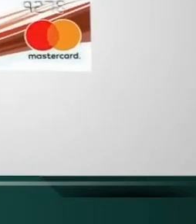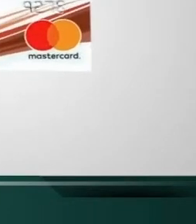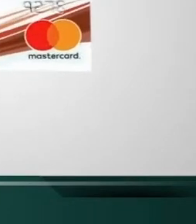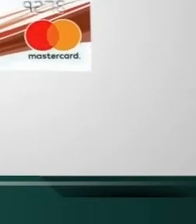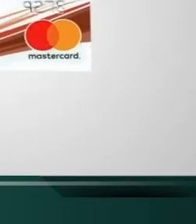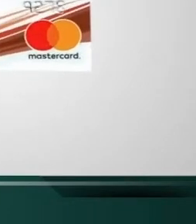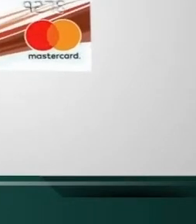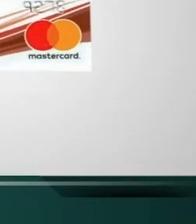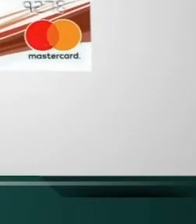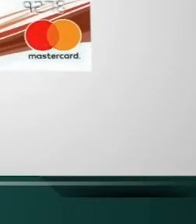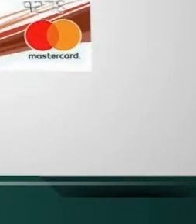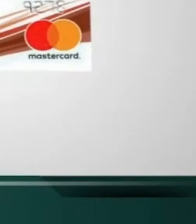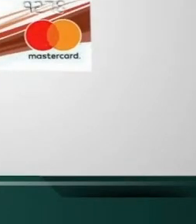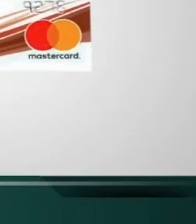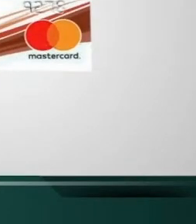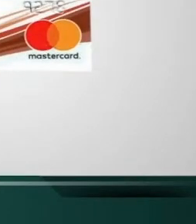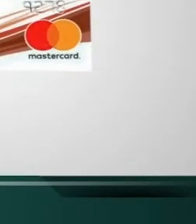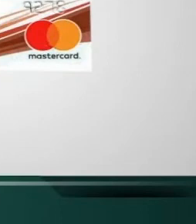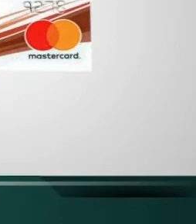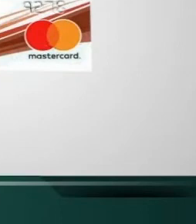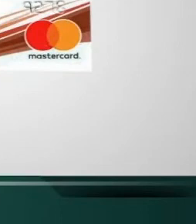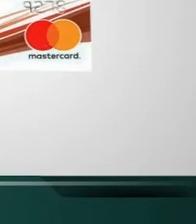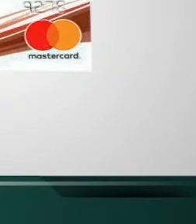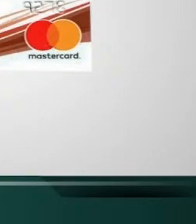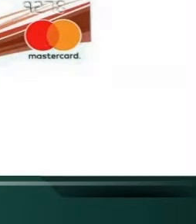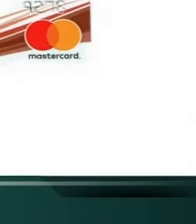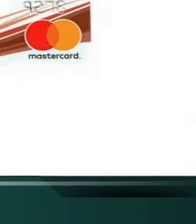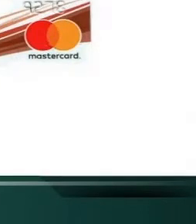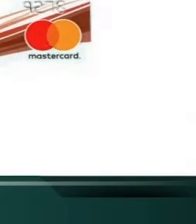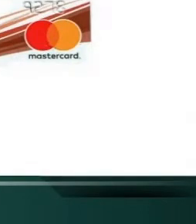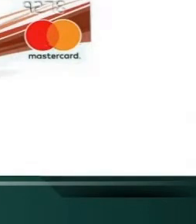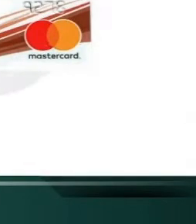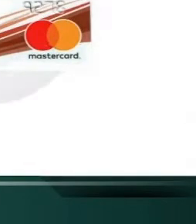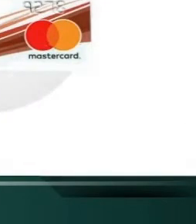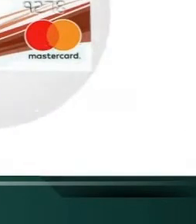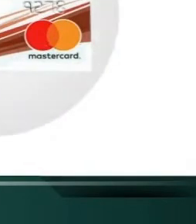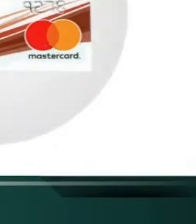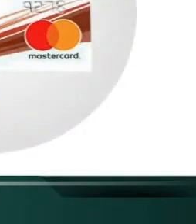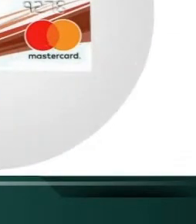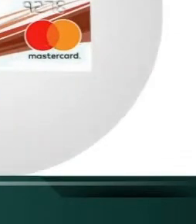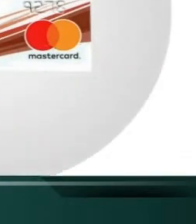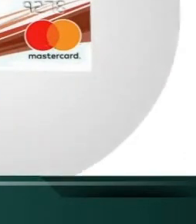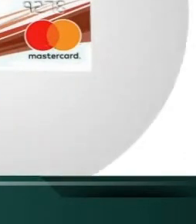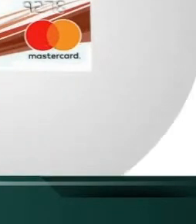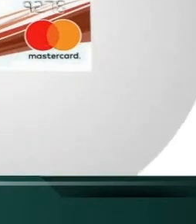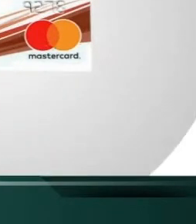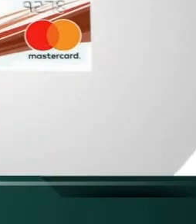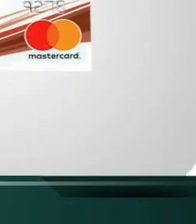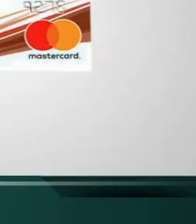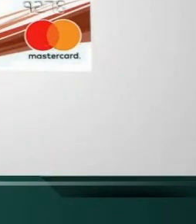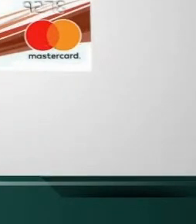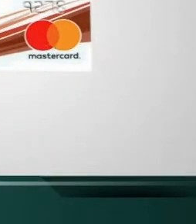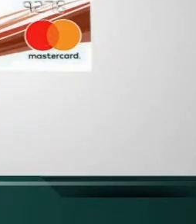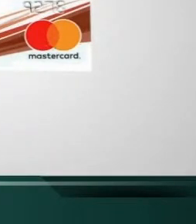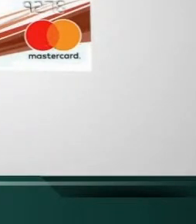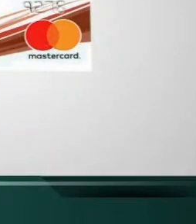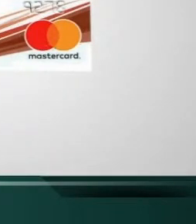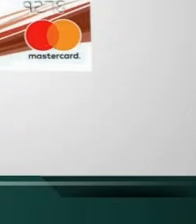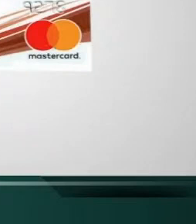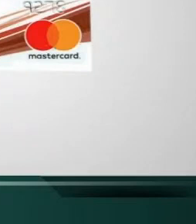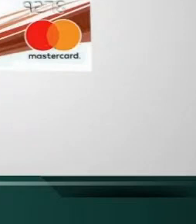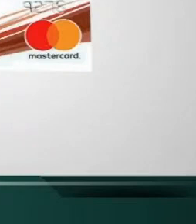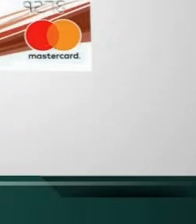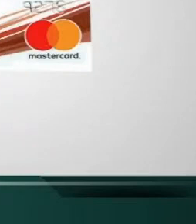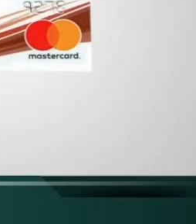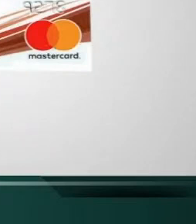un instructivo de activación de tu cuenta. Una vez que activaste tu cuenta, se depositaron 25,000